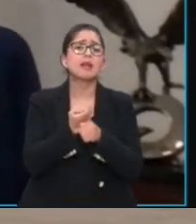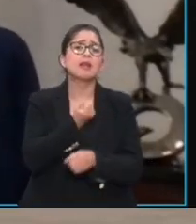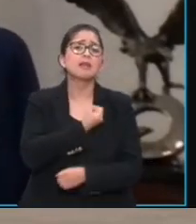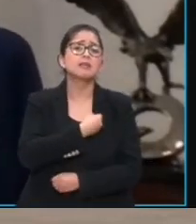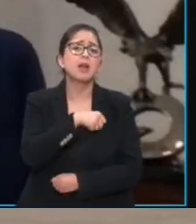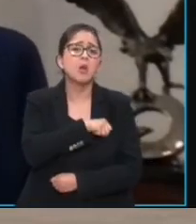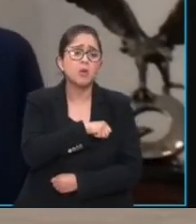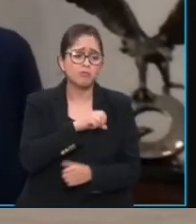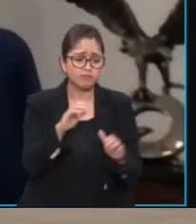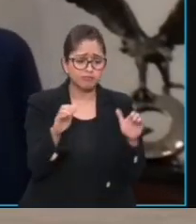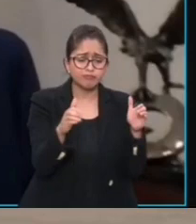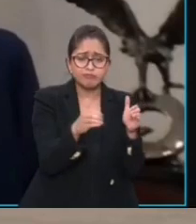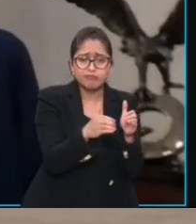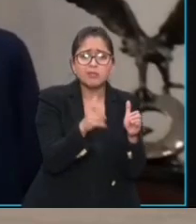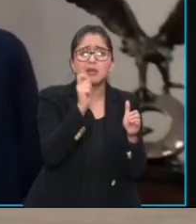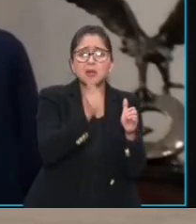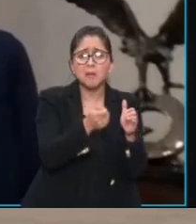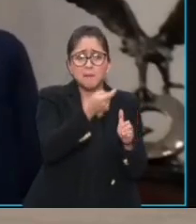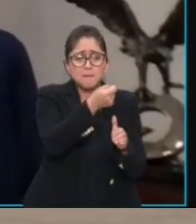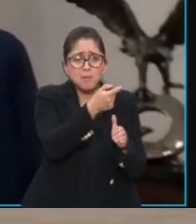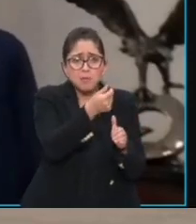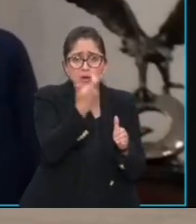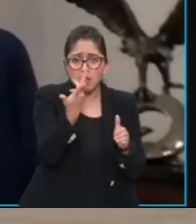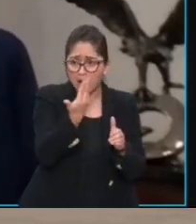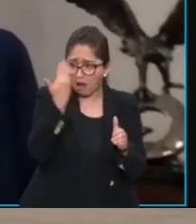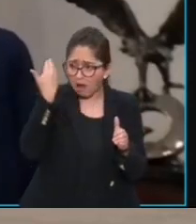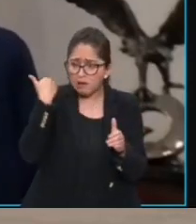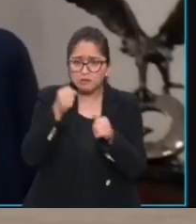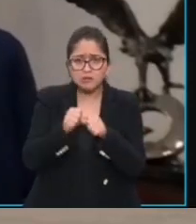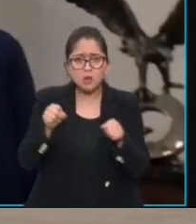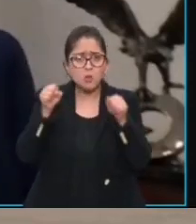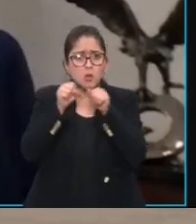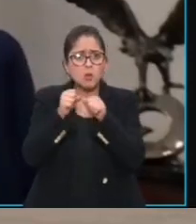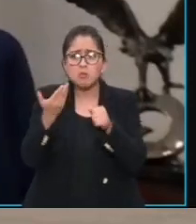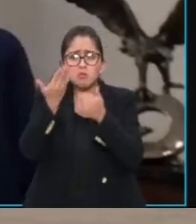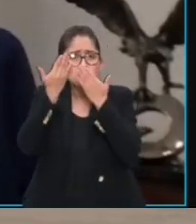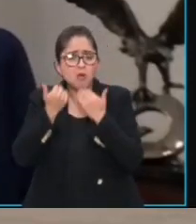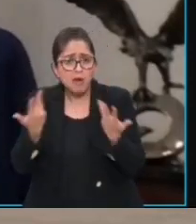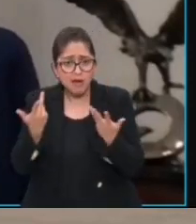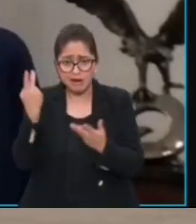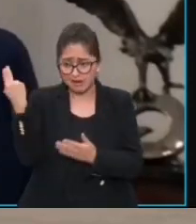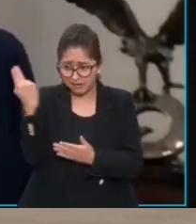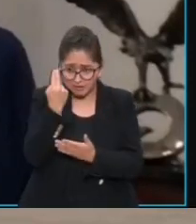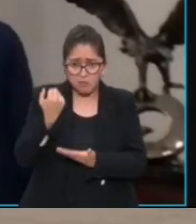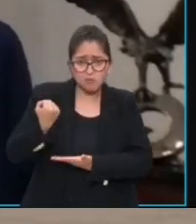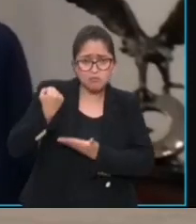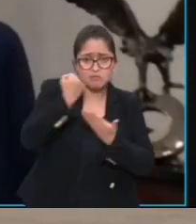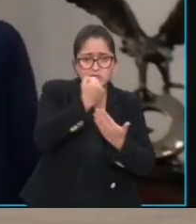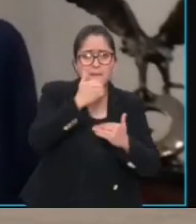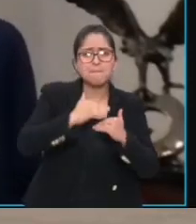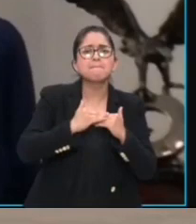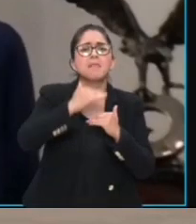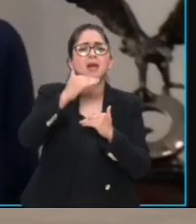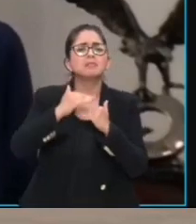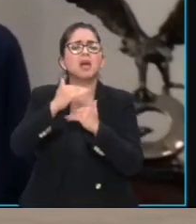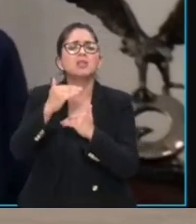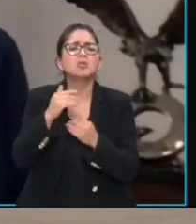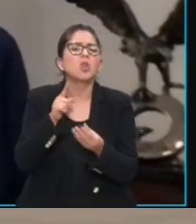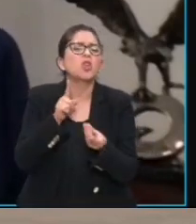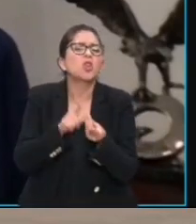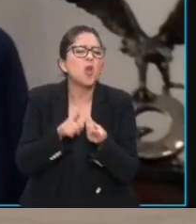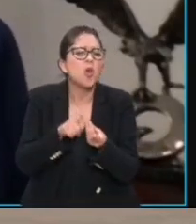un personal médico más por 1,000 habitantes que el Seguro Social. La inversión debe de incrementarse sin duda. ¿Y de dónde se